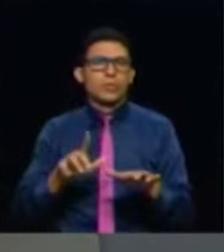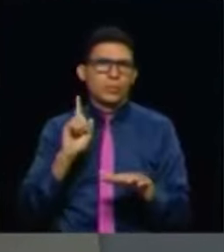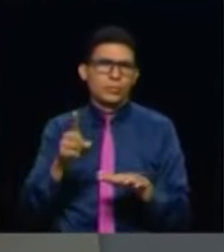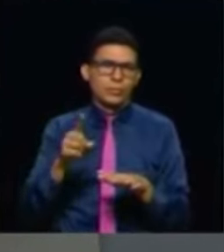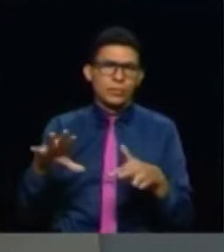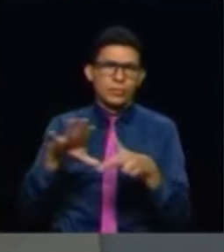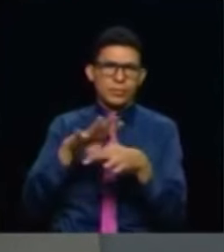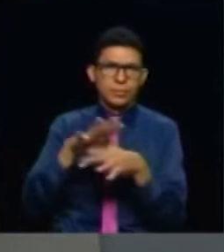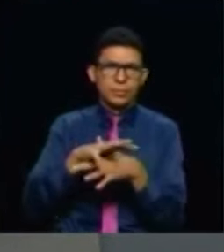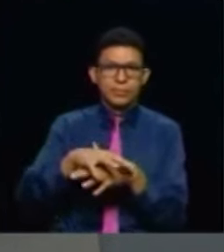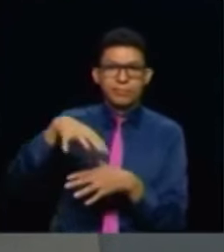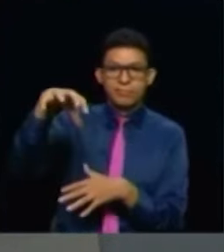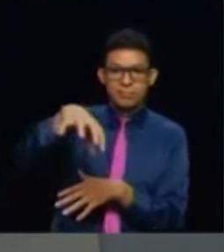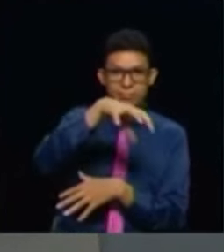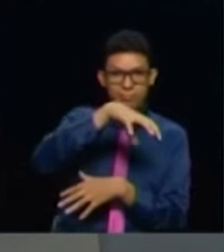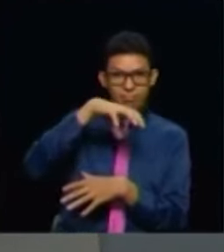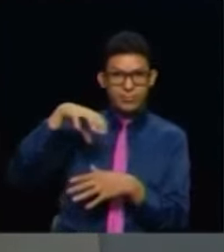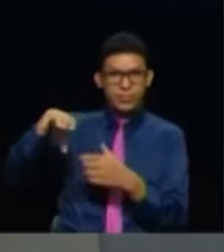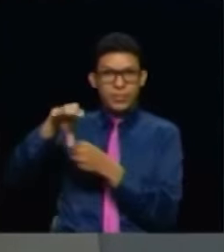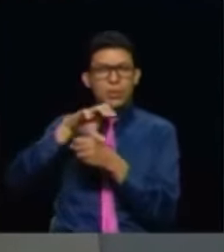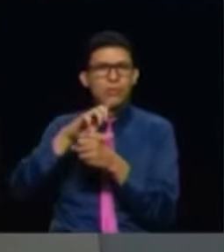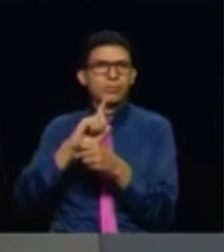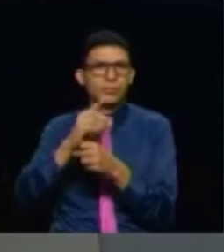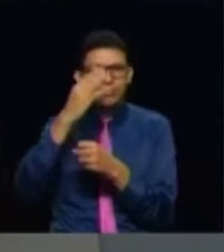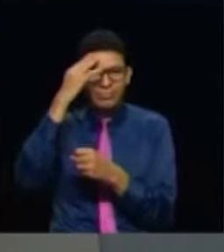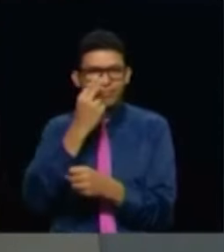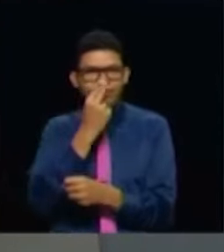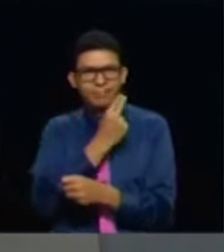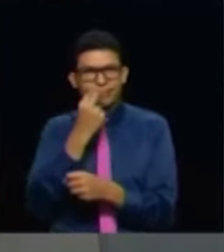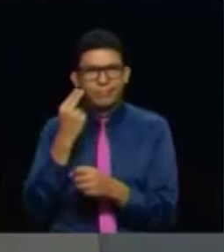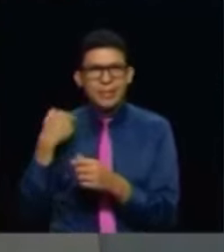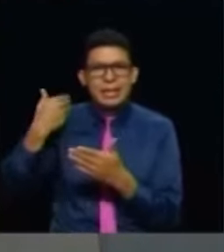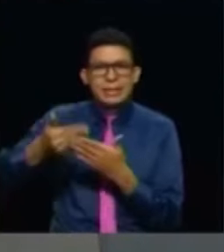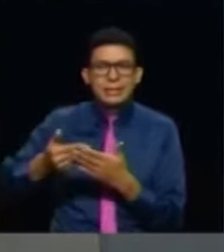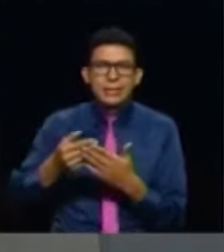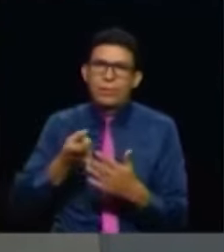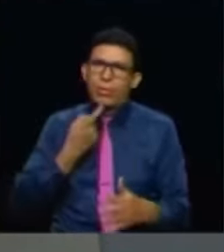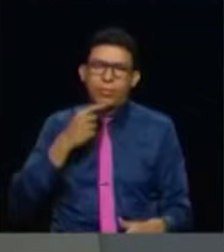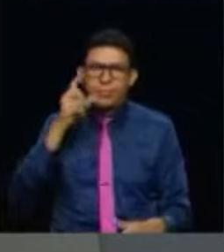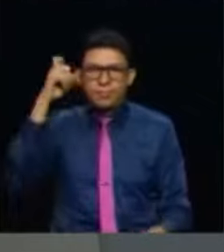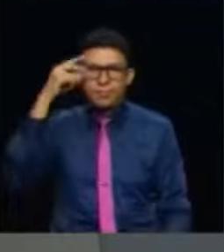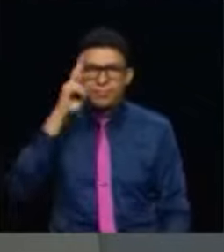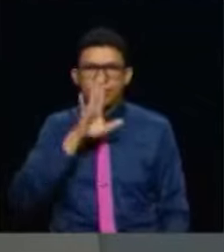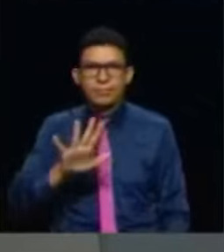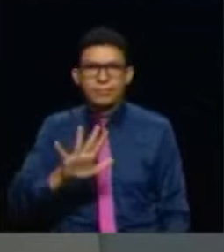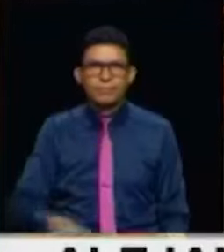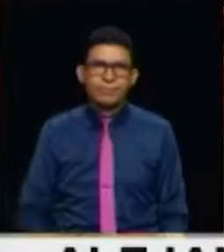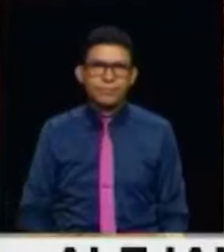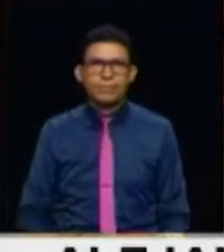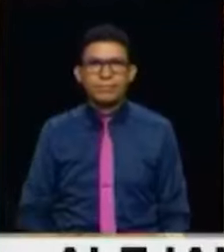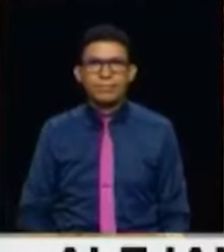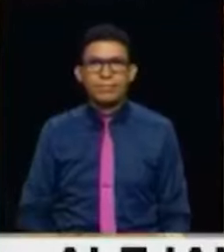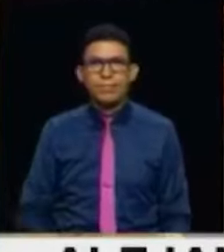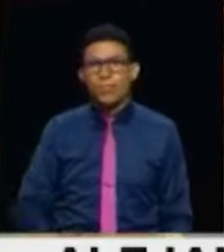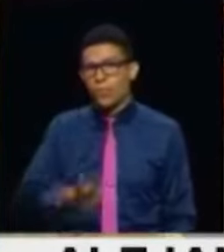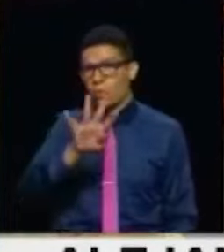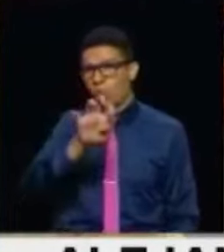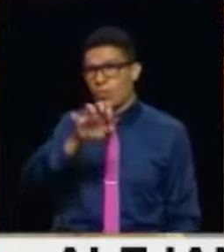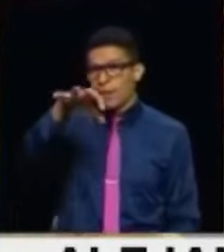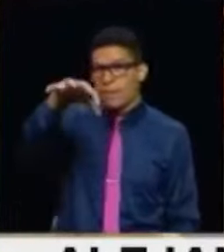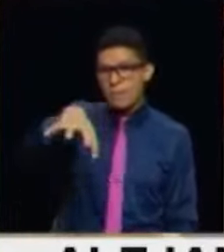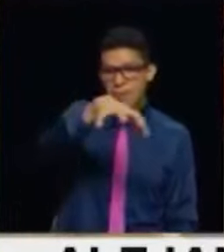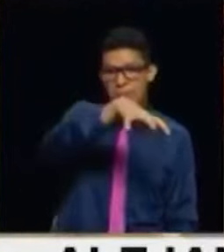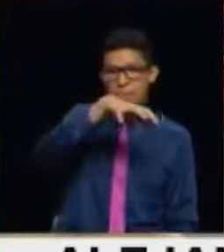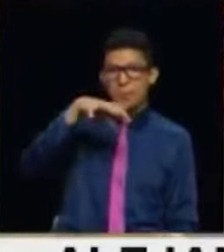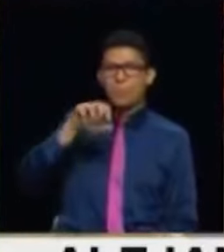diferentes puntos de la ciudad para reclamar por los compromisos que ha incumplido el gobierno nacional. En 9 puntos se concentraron los más